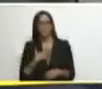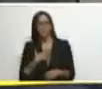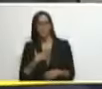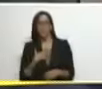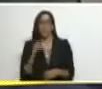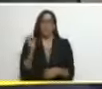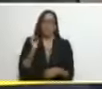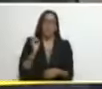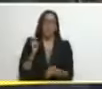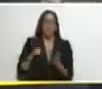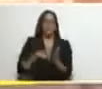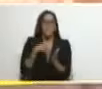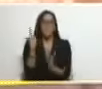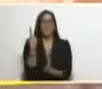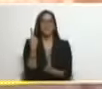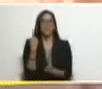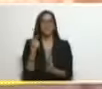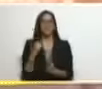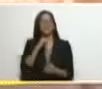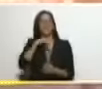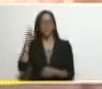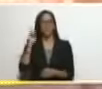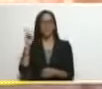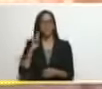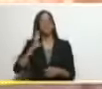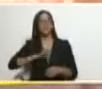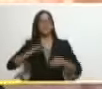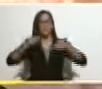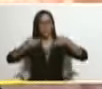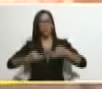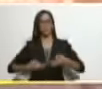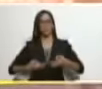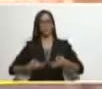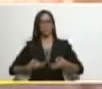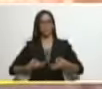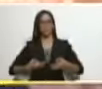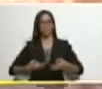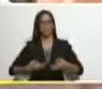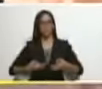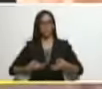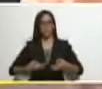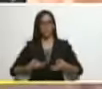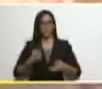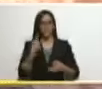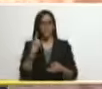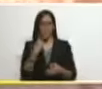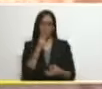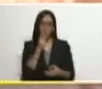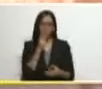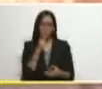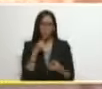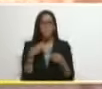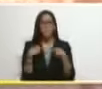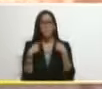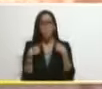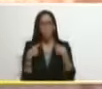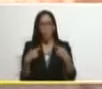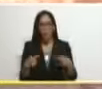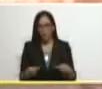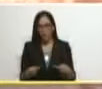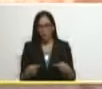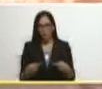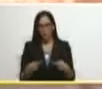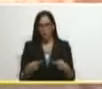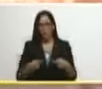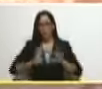lo menos la primera vez en la historia de Venezuela, estoy seguro que una consulta popular de